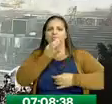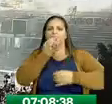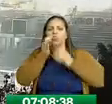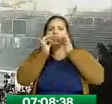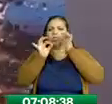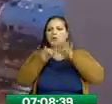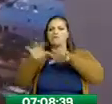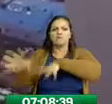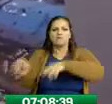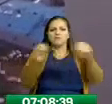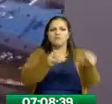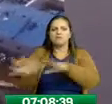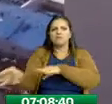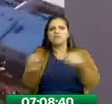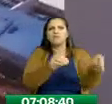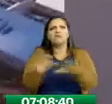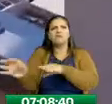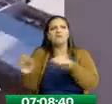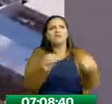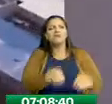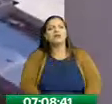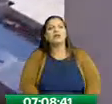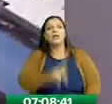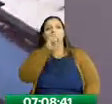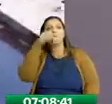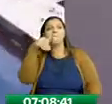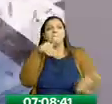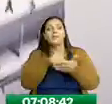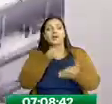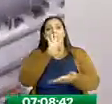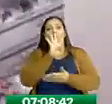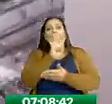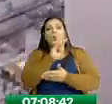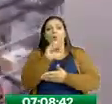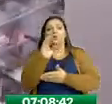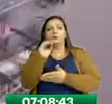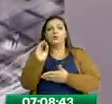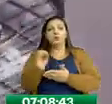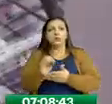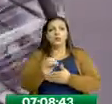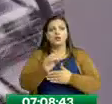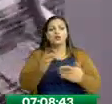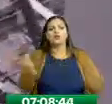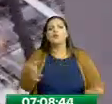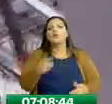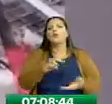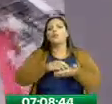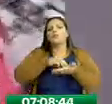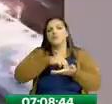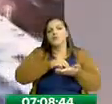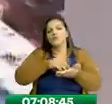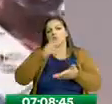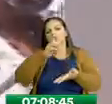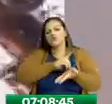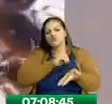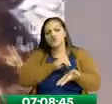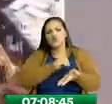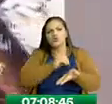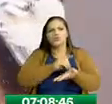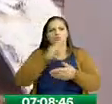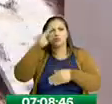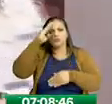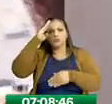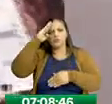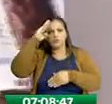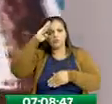febrero. En total, 1.400 miembros del personal médico de las Fuerzas Armadas estarán encargados de atender a